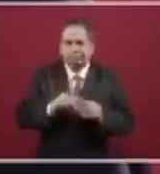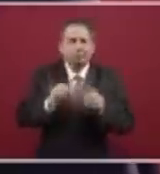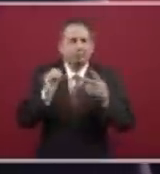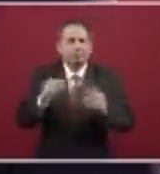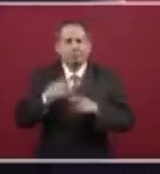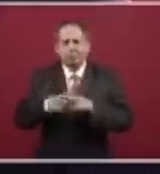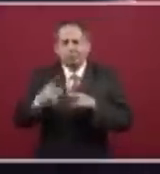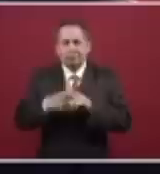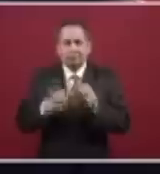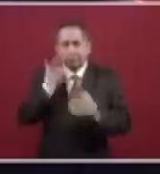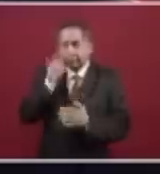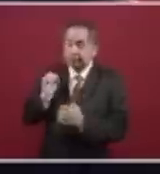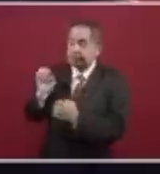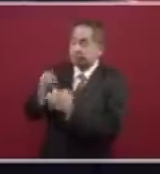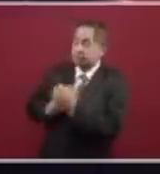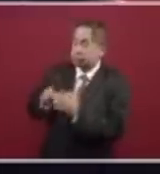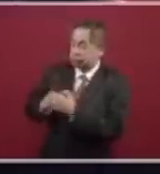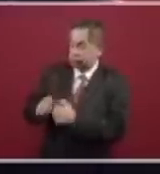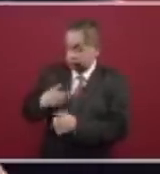qué